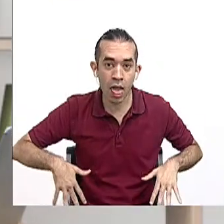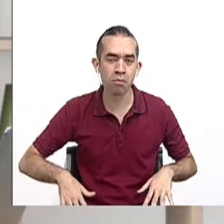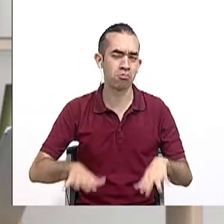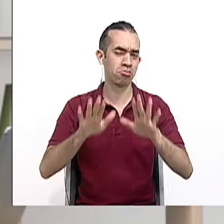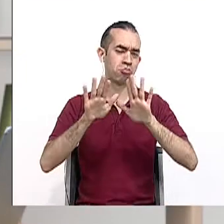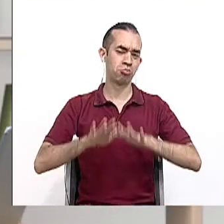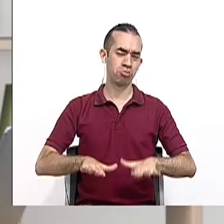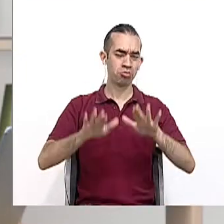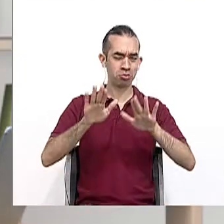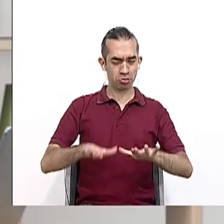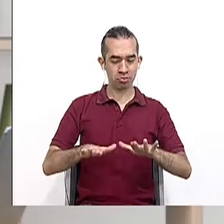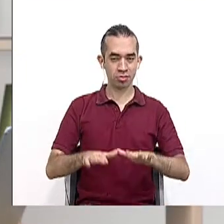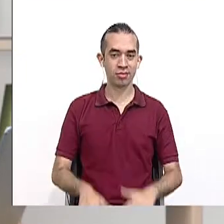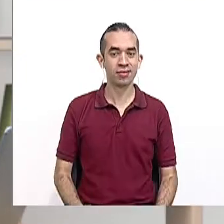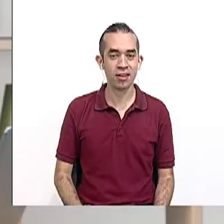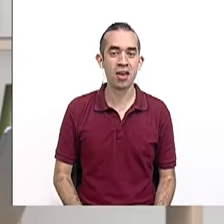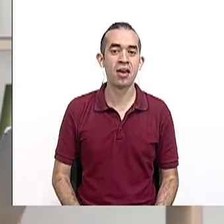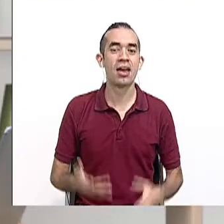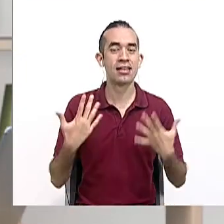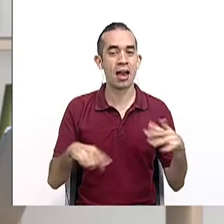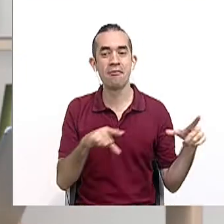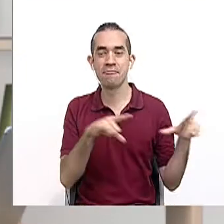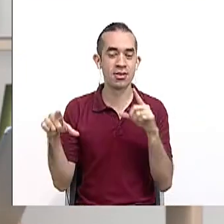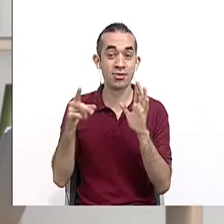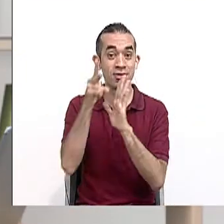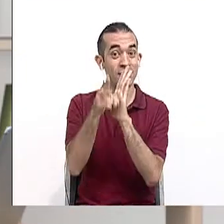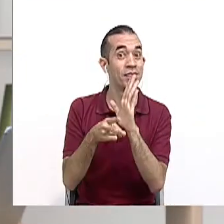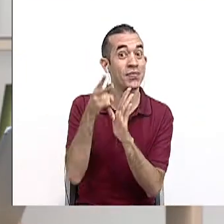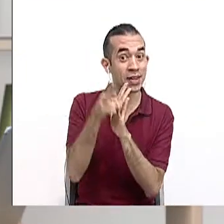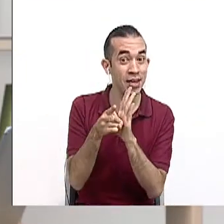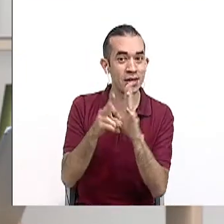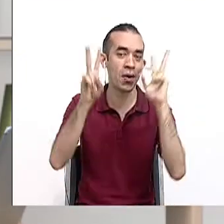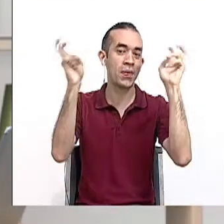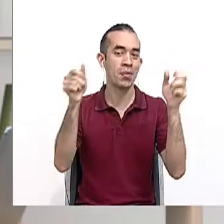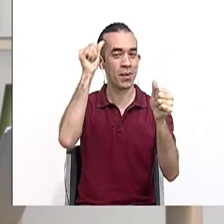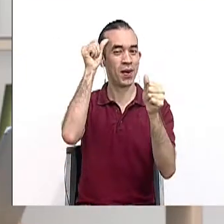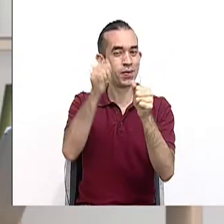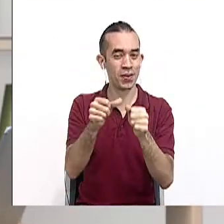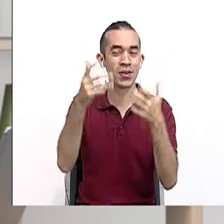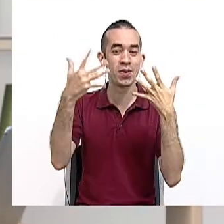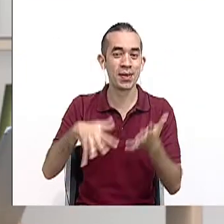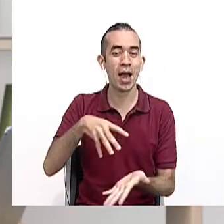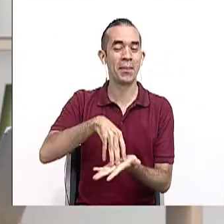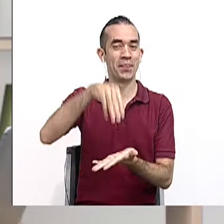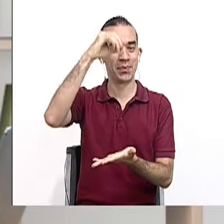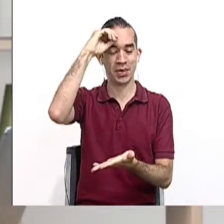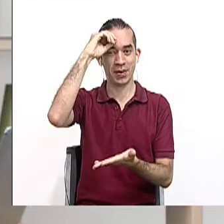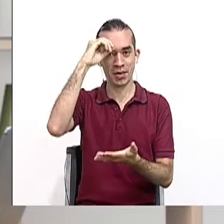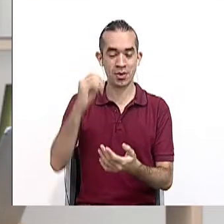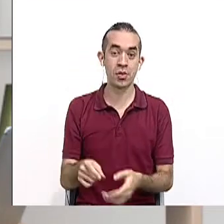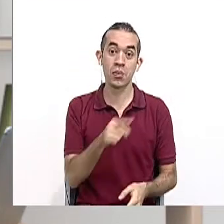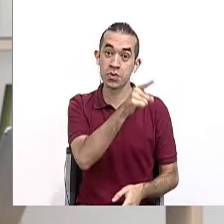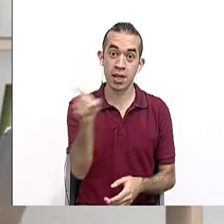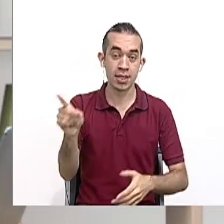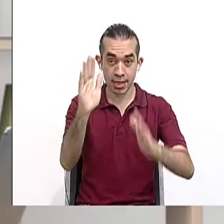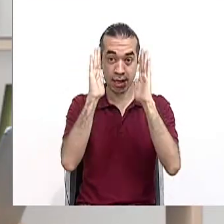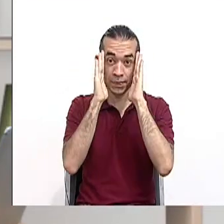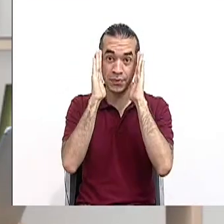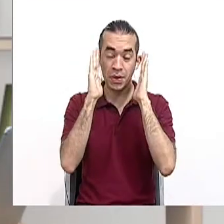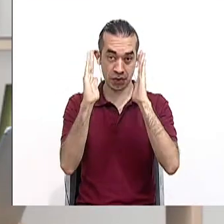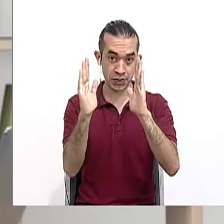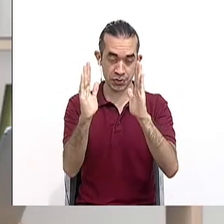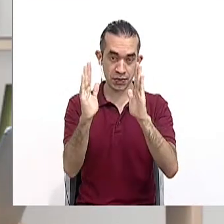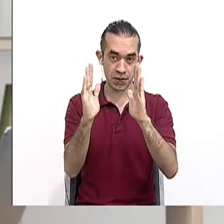tranquilos, porque para eso tenemos nuestro video recordando lo aprendido. En este espacio pongan mucha atención para